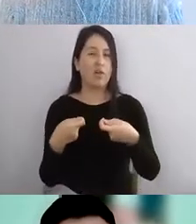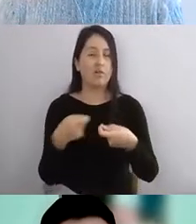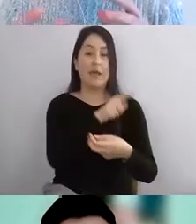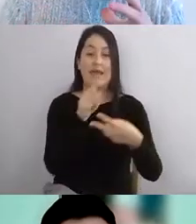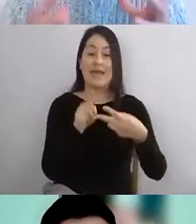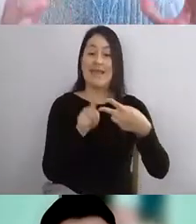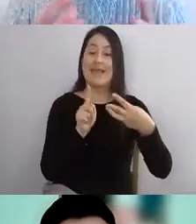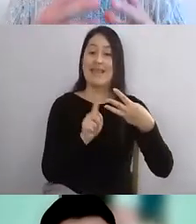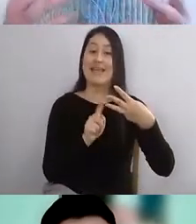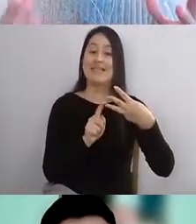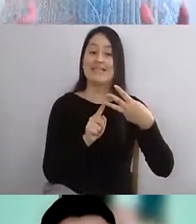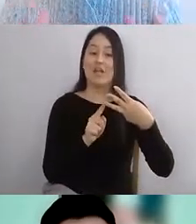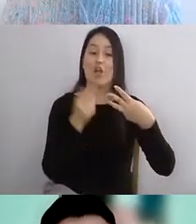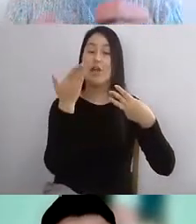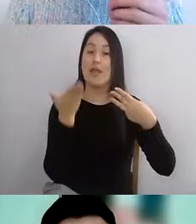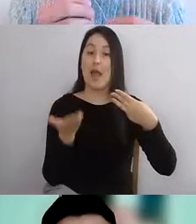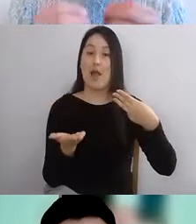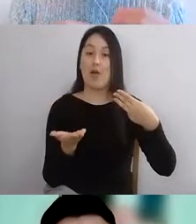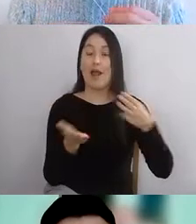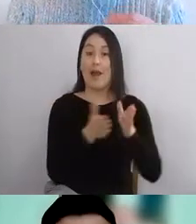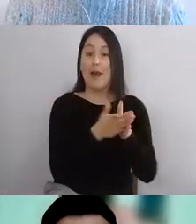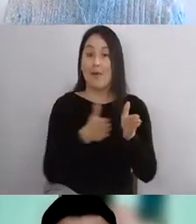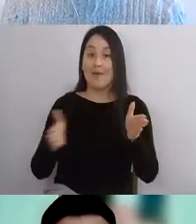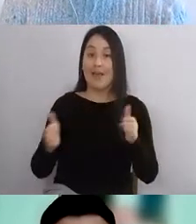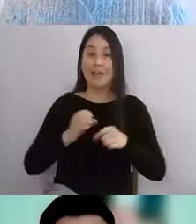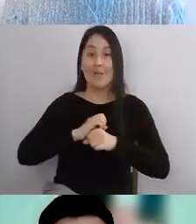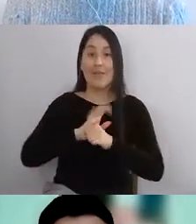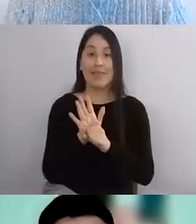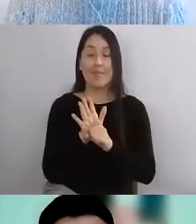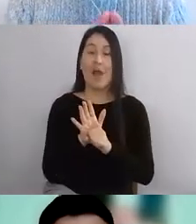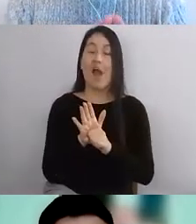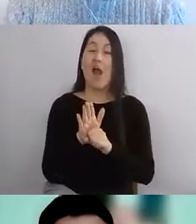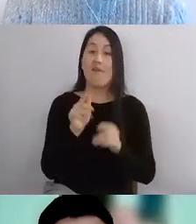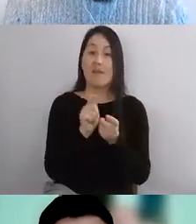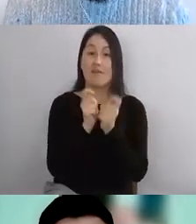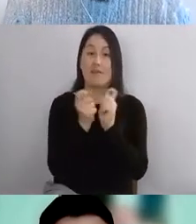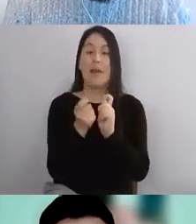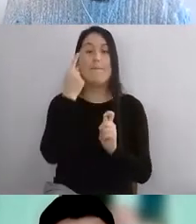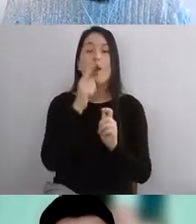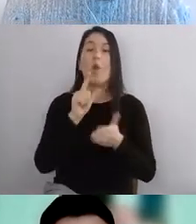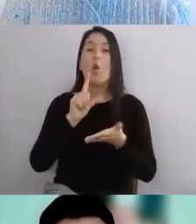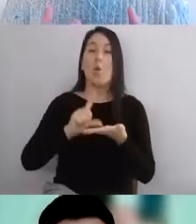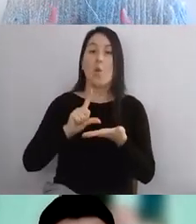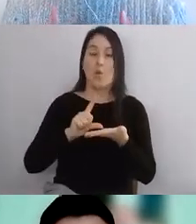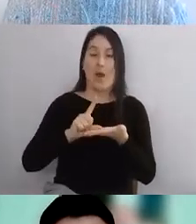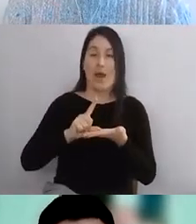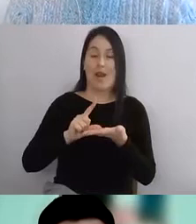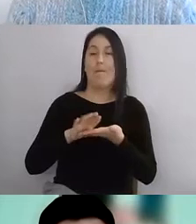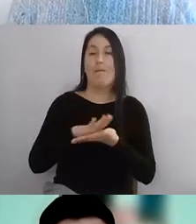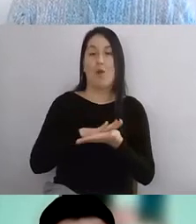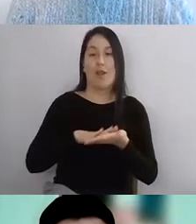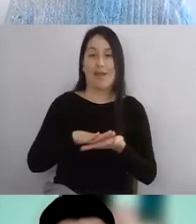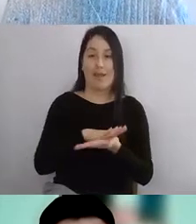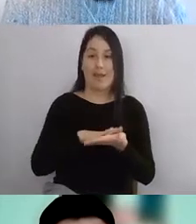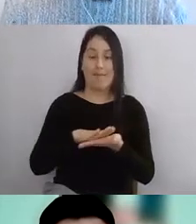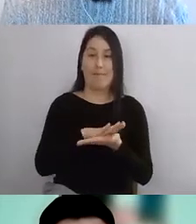componente, que quizás ahora durante la pandemia ha ido cambiando un poco, pero la ubicación geográfica de este trabajo. Por ejemplo,